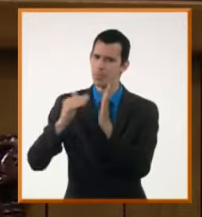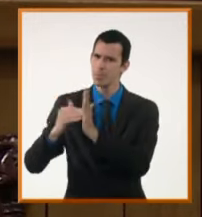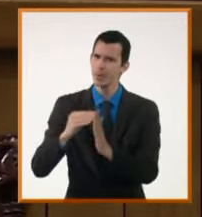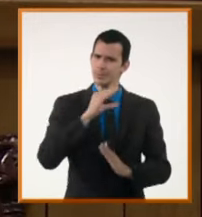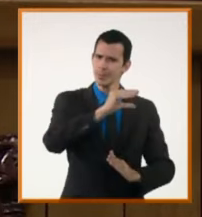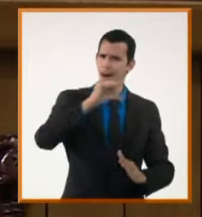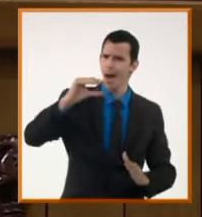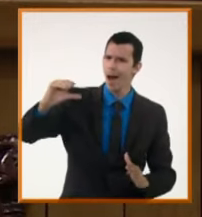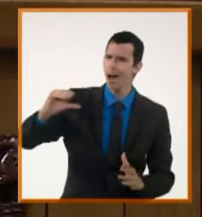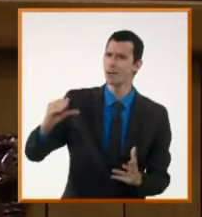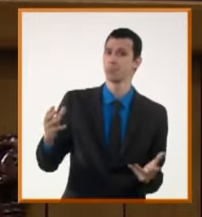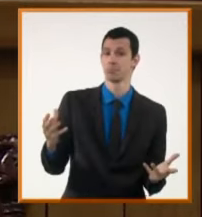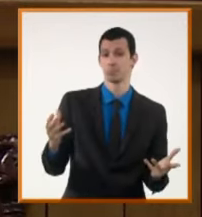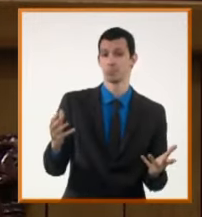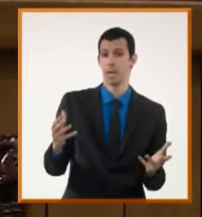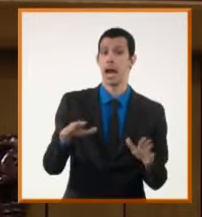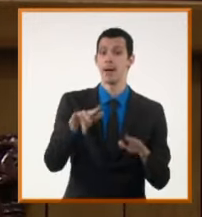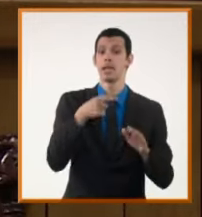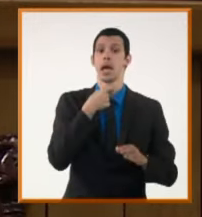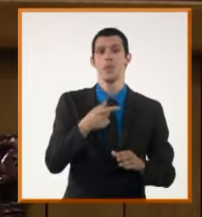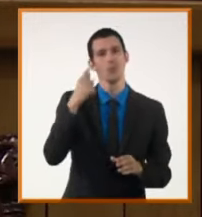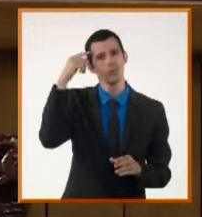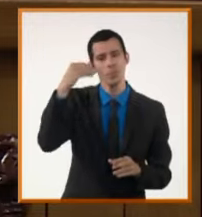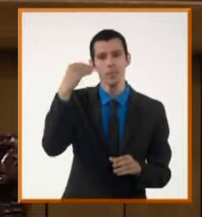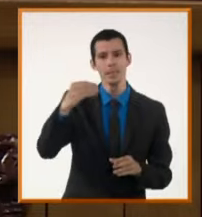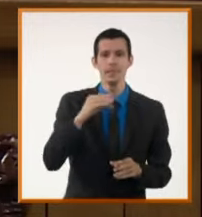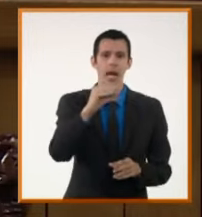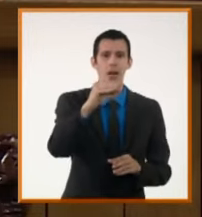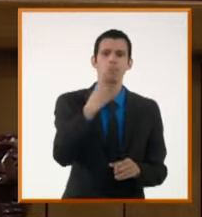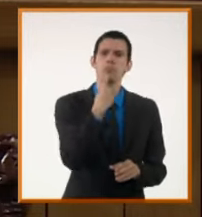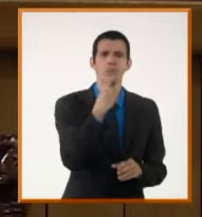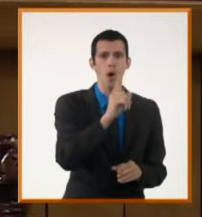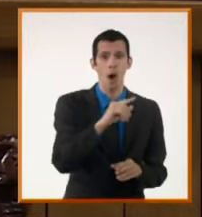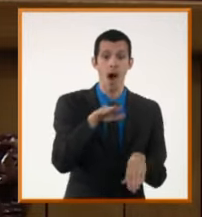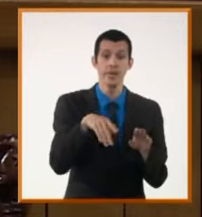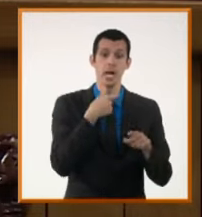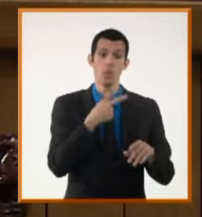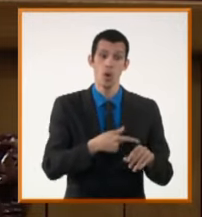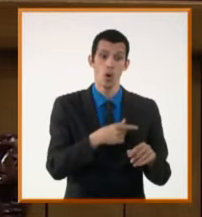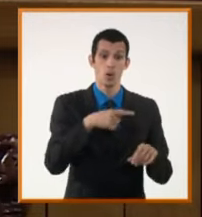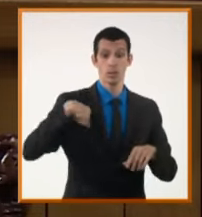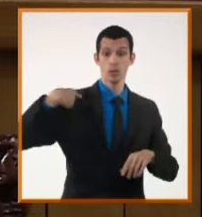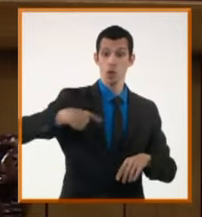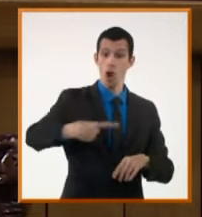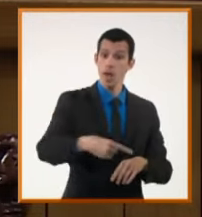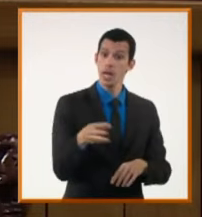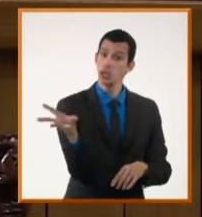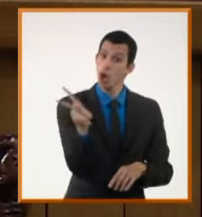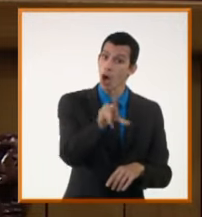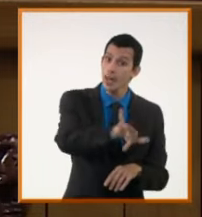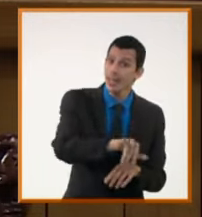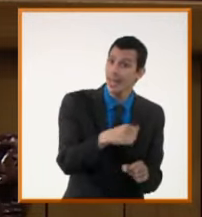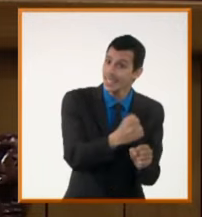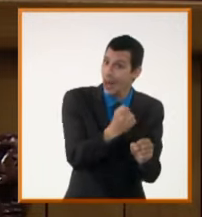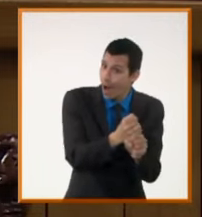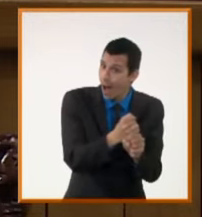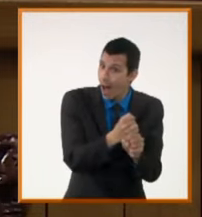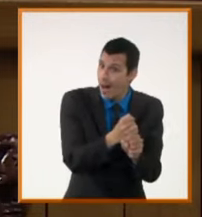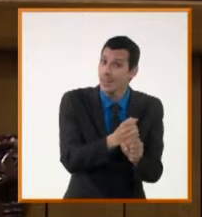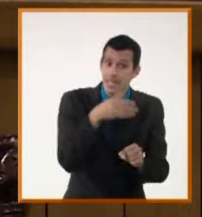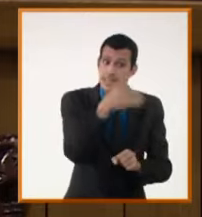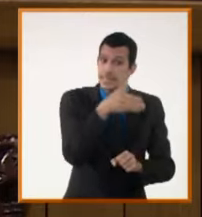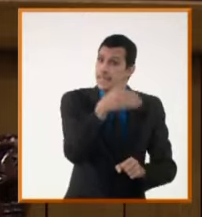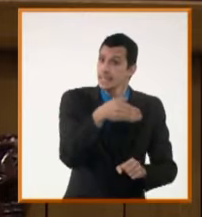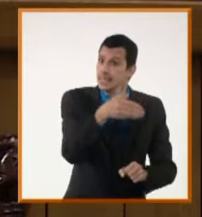que muchas veces es varias veces superior al salario medio de esa provincia, de esa localidad.